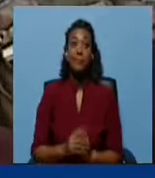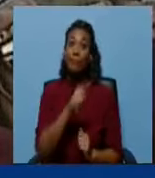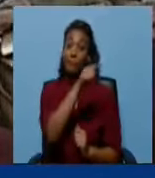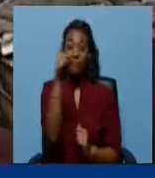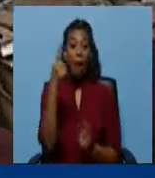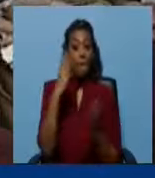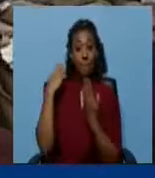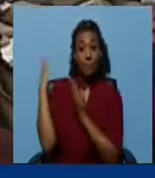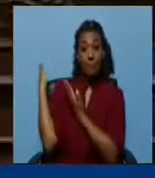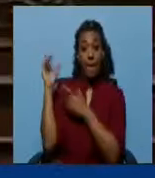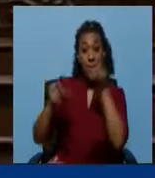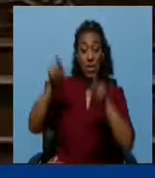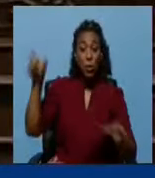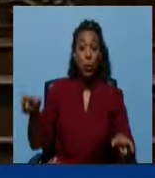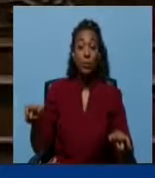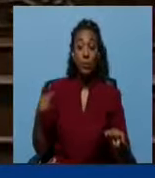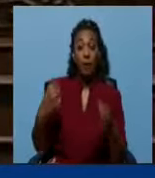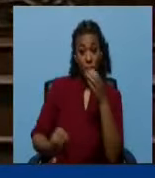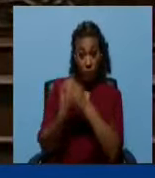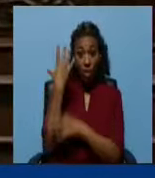Igualmente de la generación fundadora,